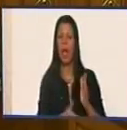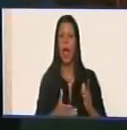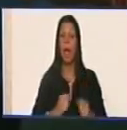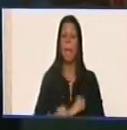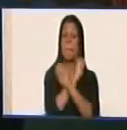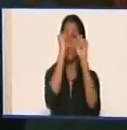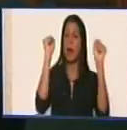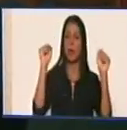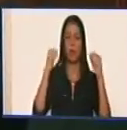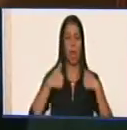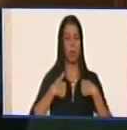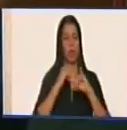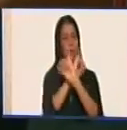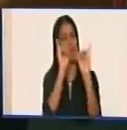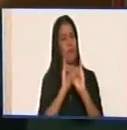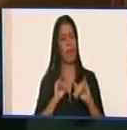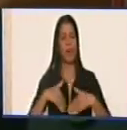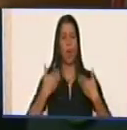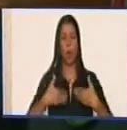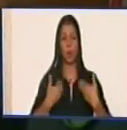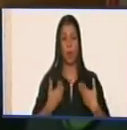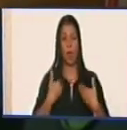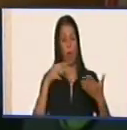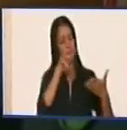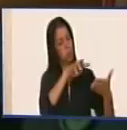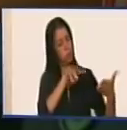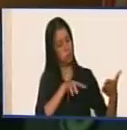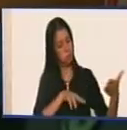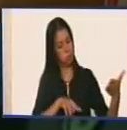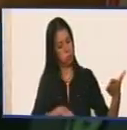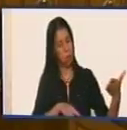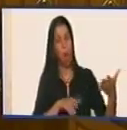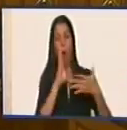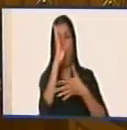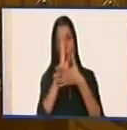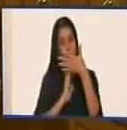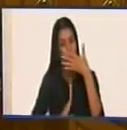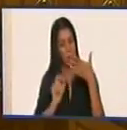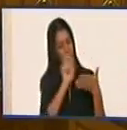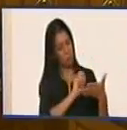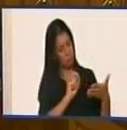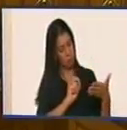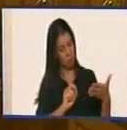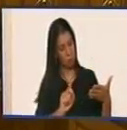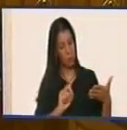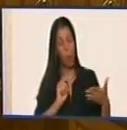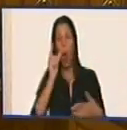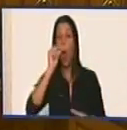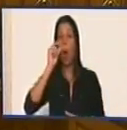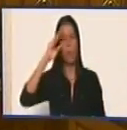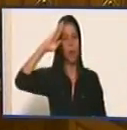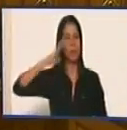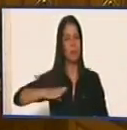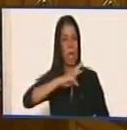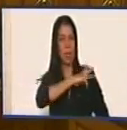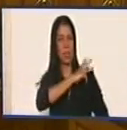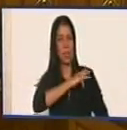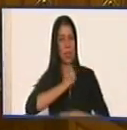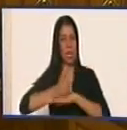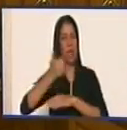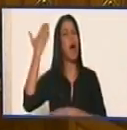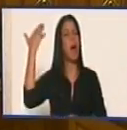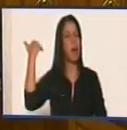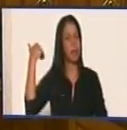muy feliz porque leía estas notas, humildes notas, hechas por un teniente coronel por allá,